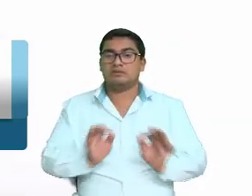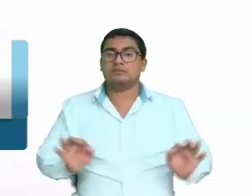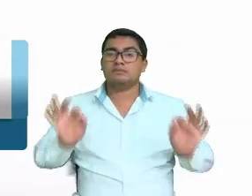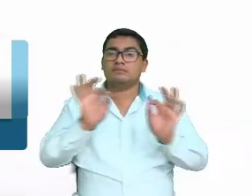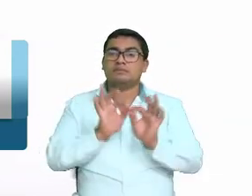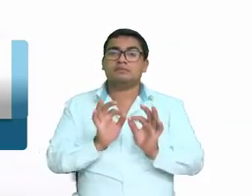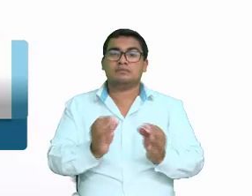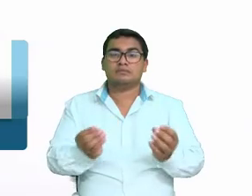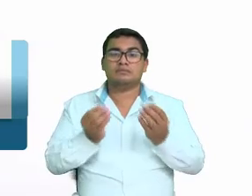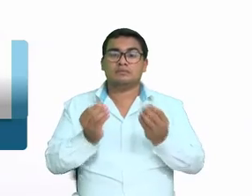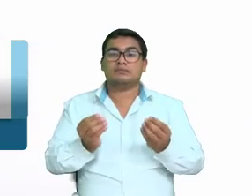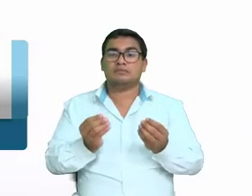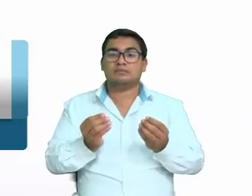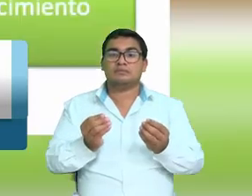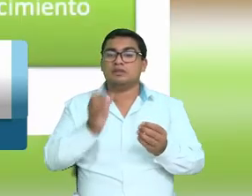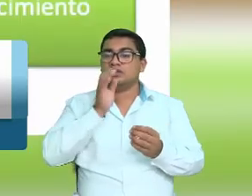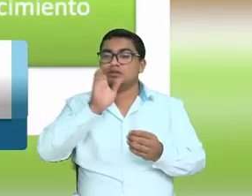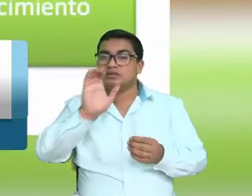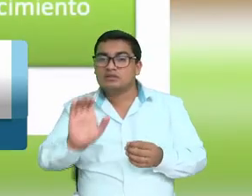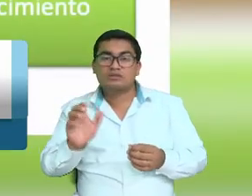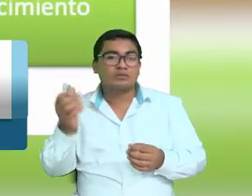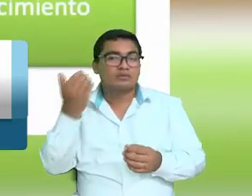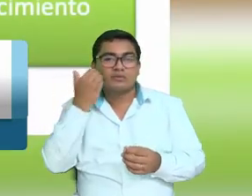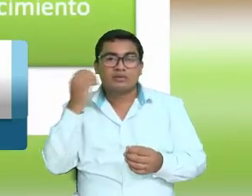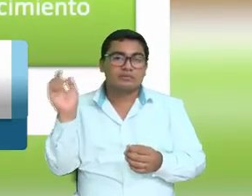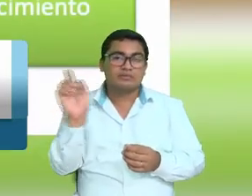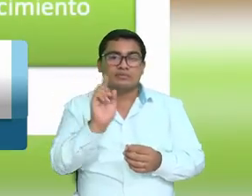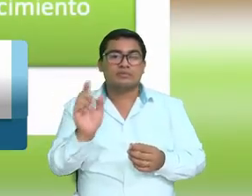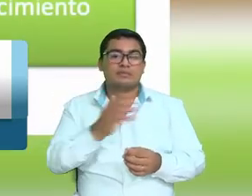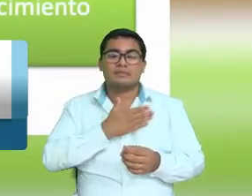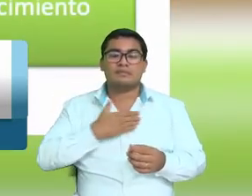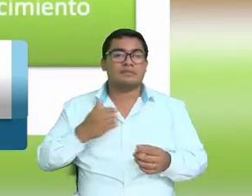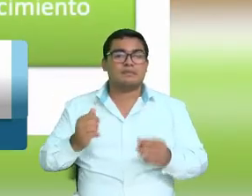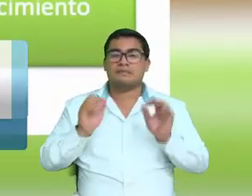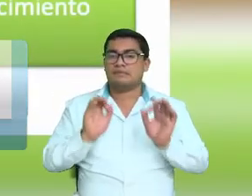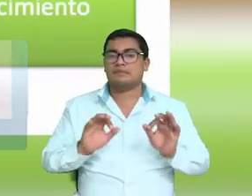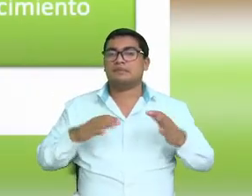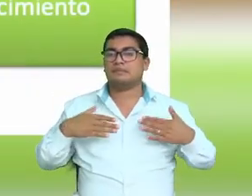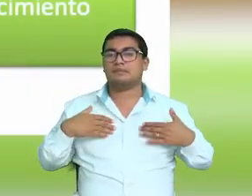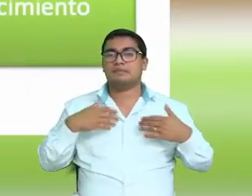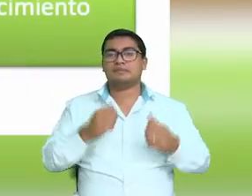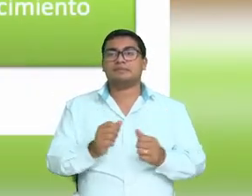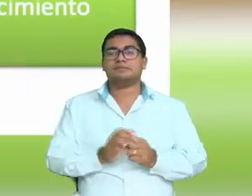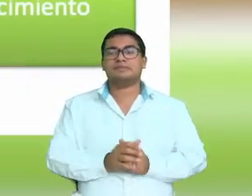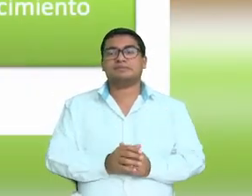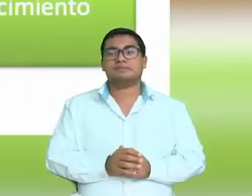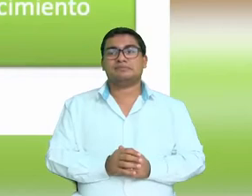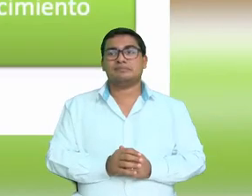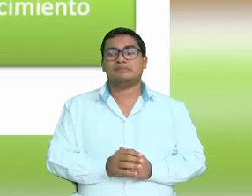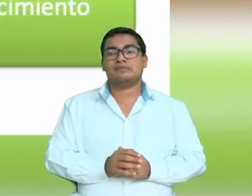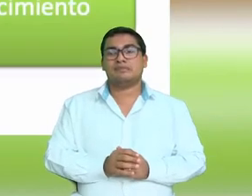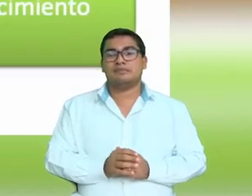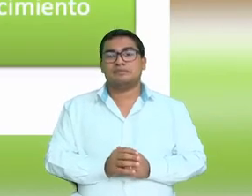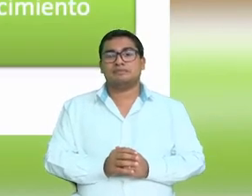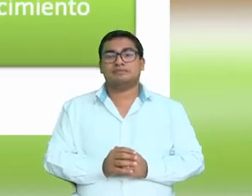clave. Sí. Para que el niño no se enferme en adulto. Pues. Cuando uno llega a una